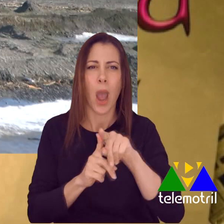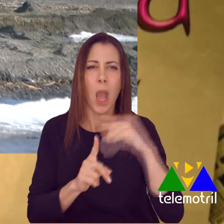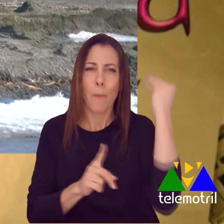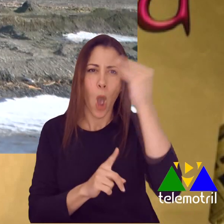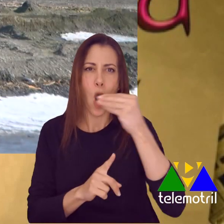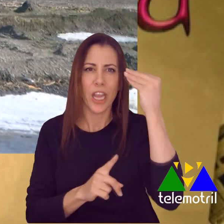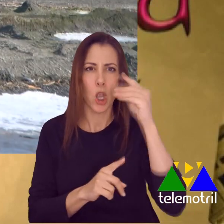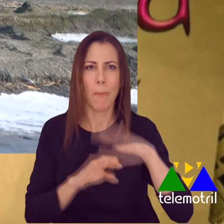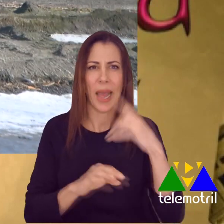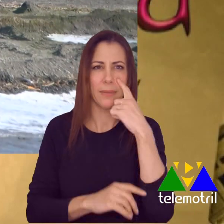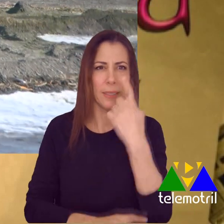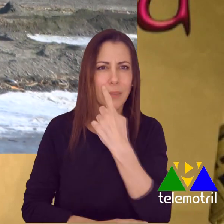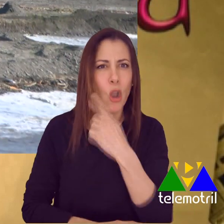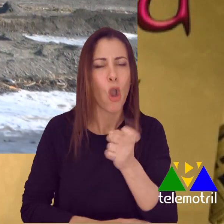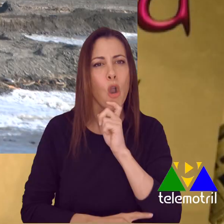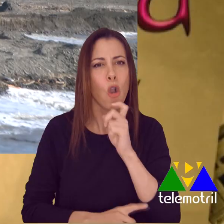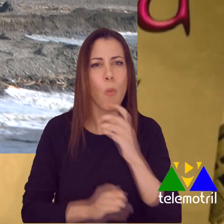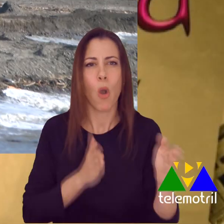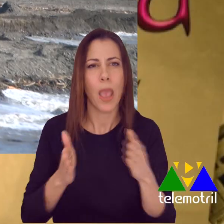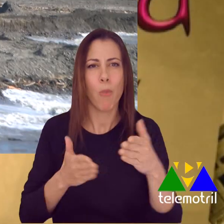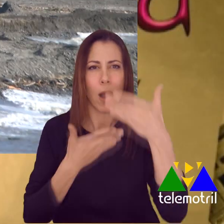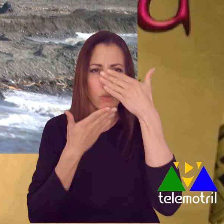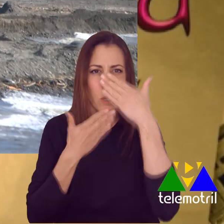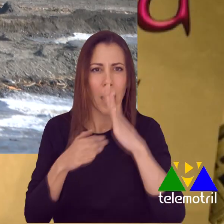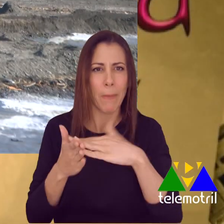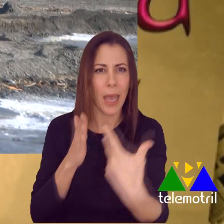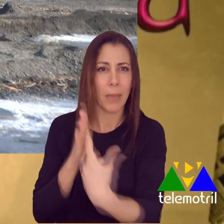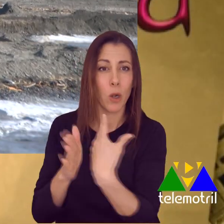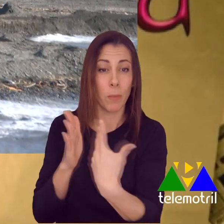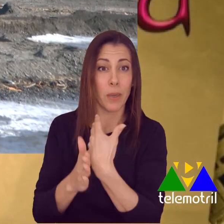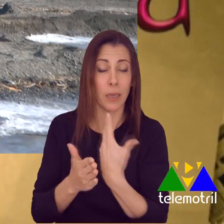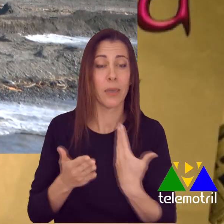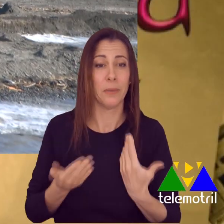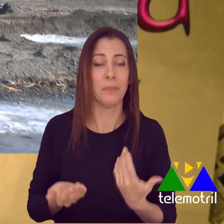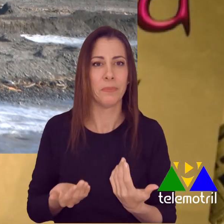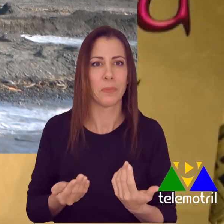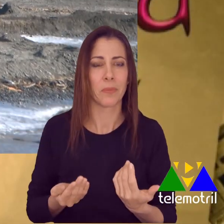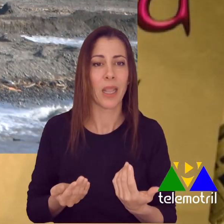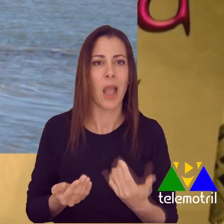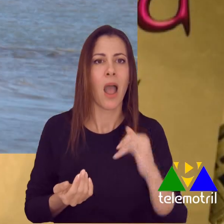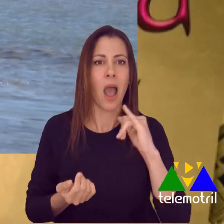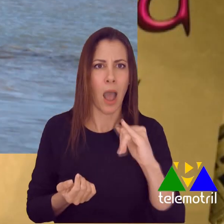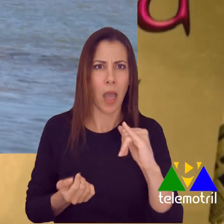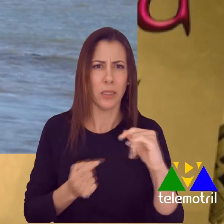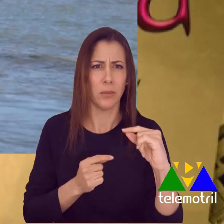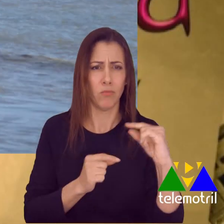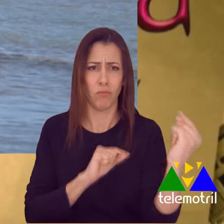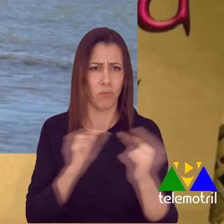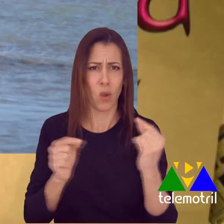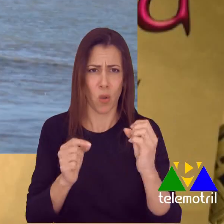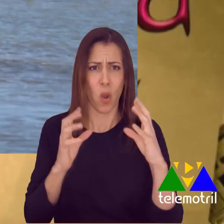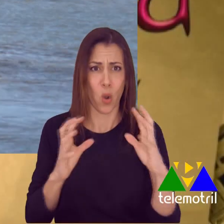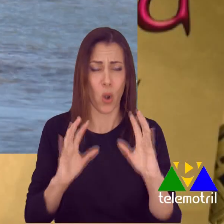como había sido en época musulmana y tal, pues existe el pleito, y un pleito